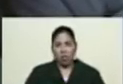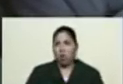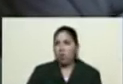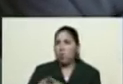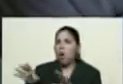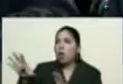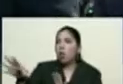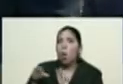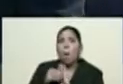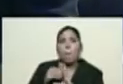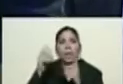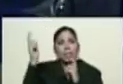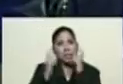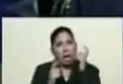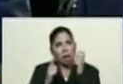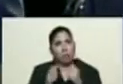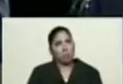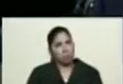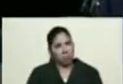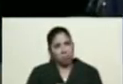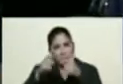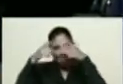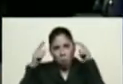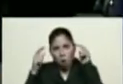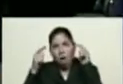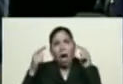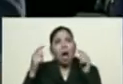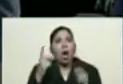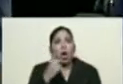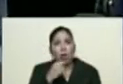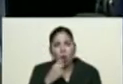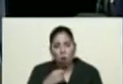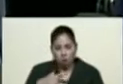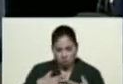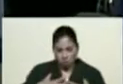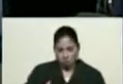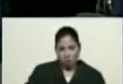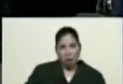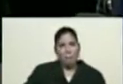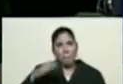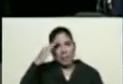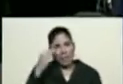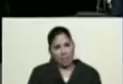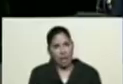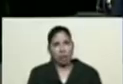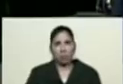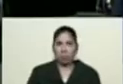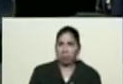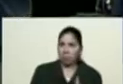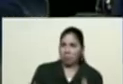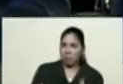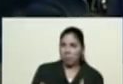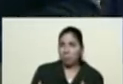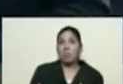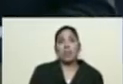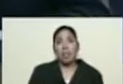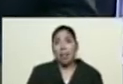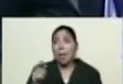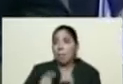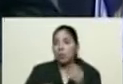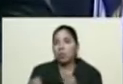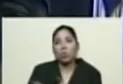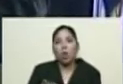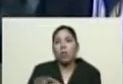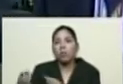con un uniforme camuflado y una boina roja. Y se empezó a crear el mito de Chávez. Había algo intangible en el